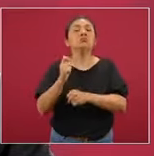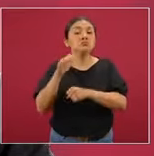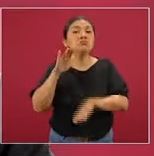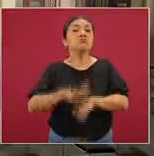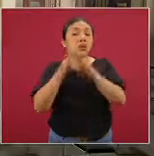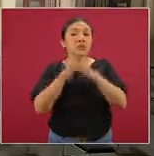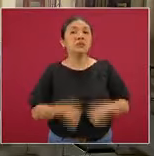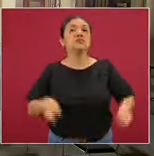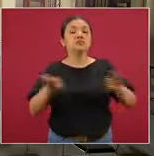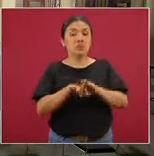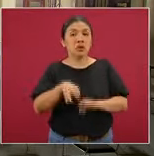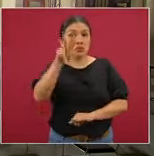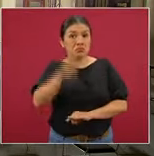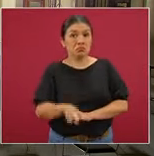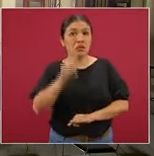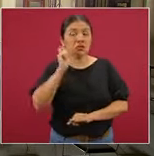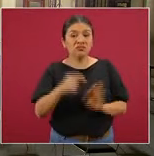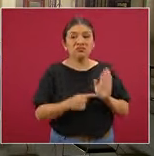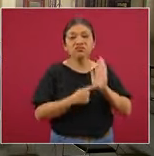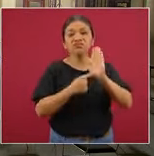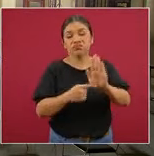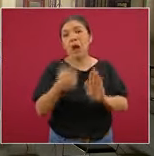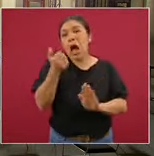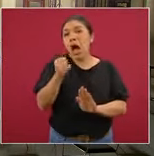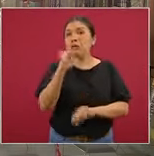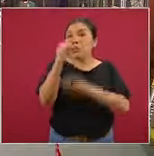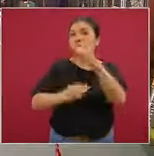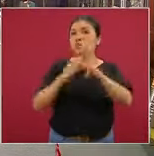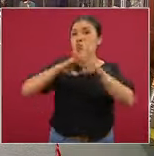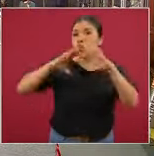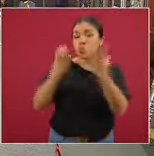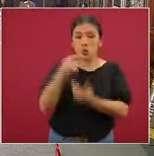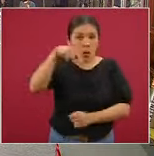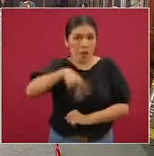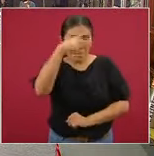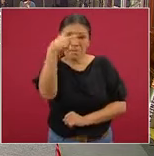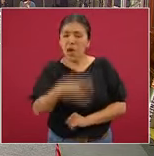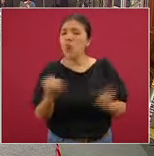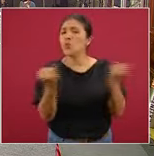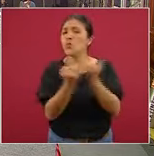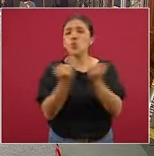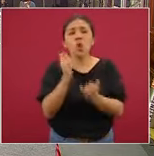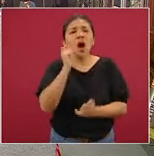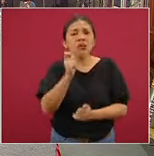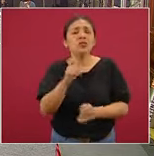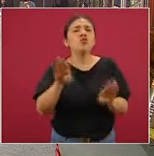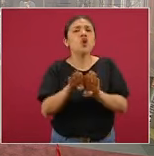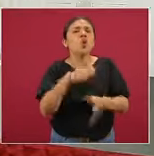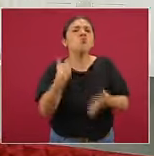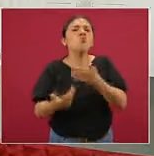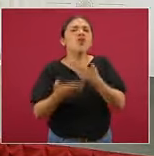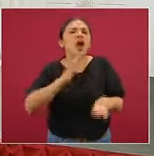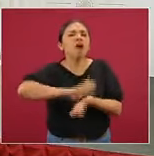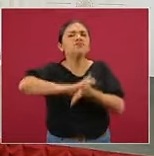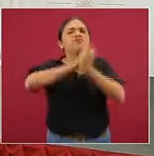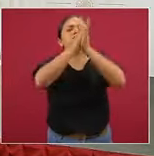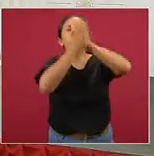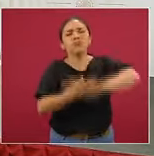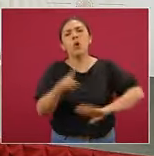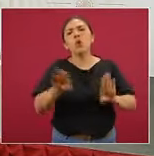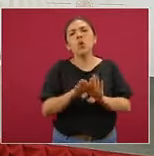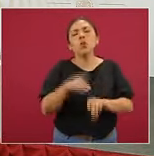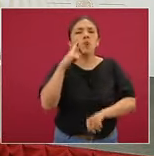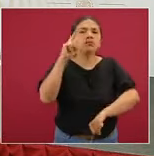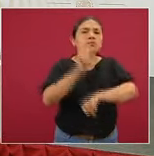relevancia muy importante en el mundo. Y desde luego México ha sido parte de este proceso de modernización metodológica